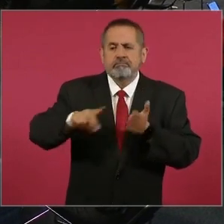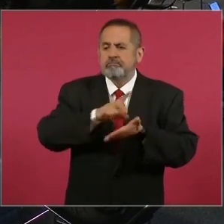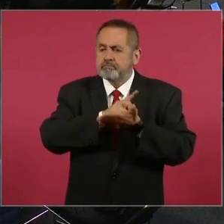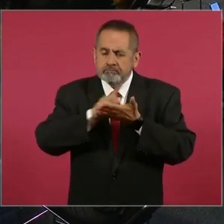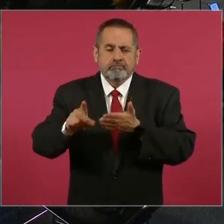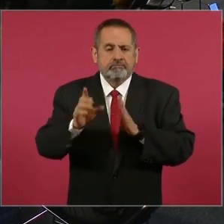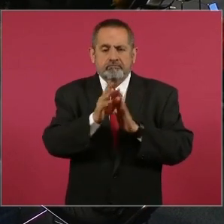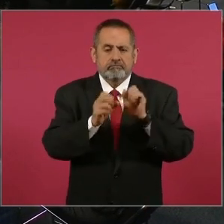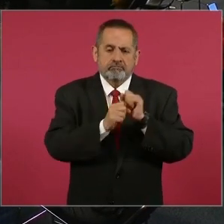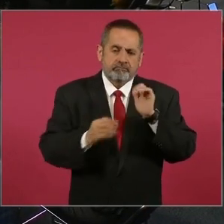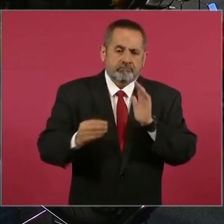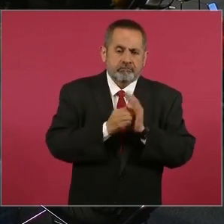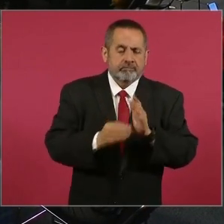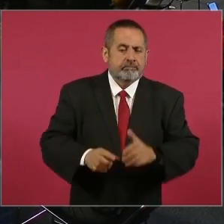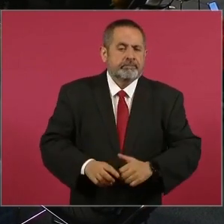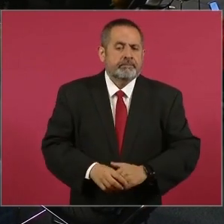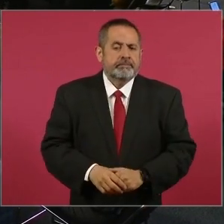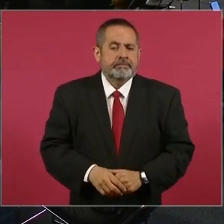constitucional